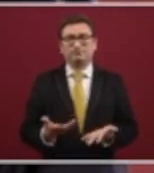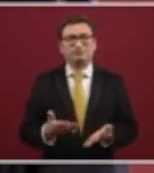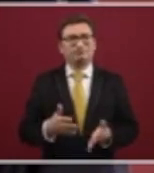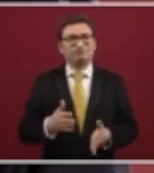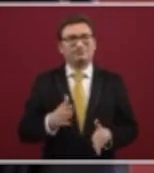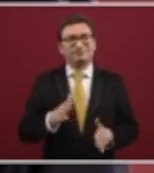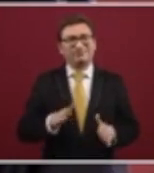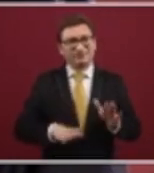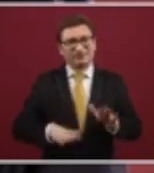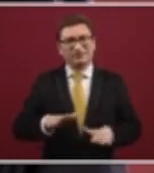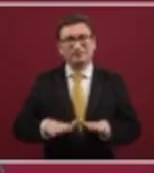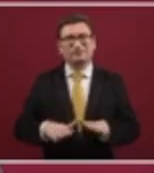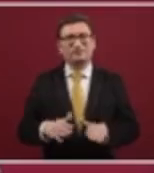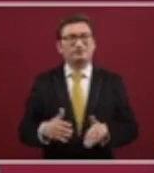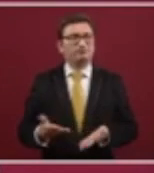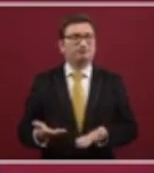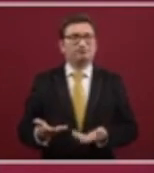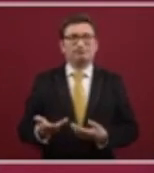los